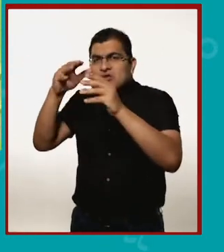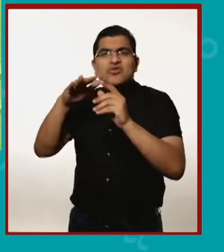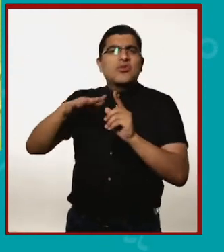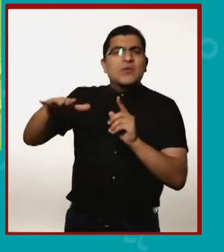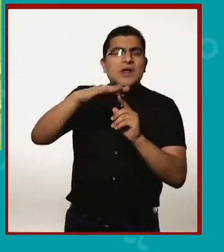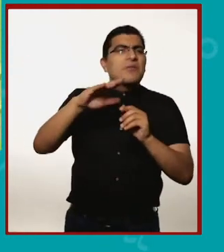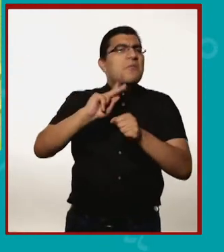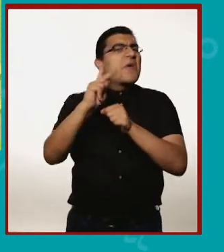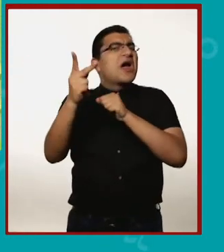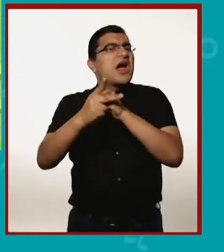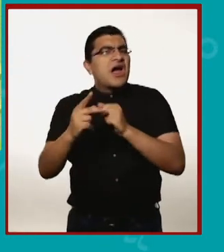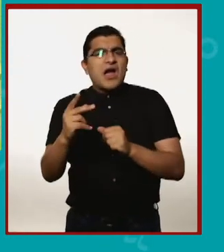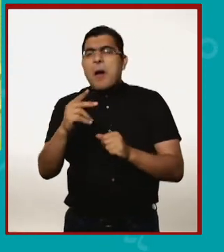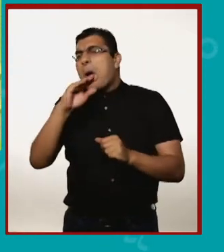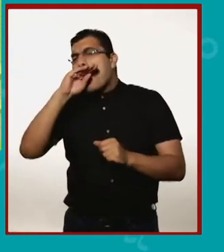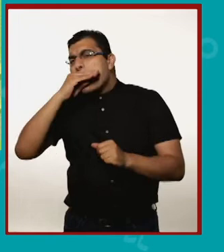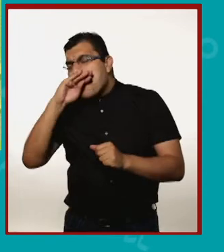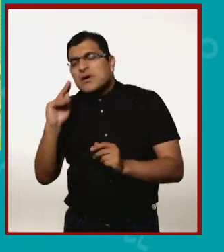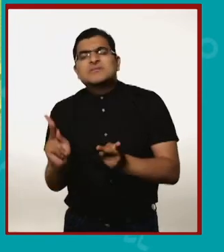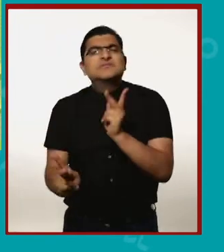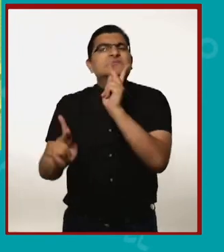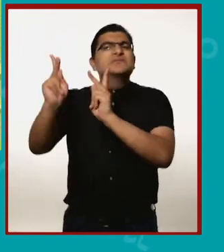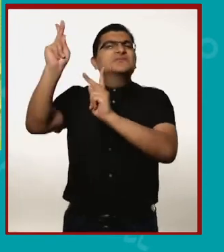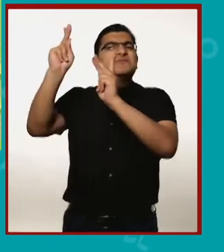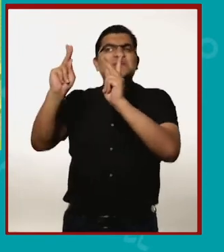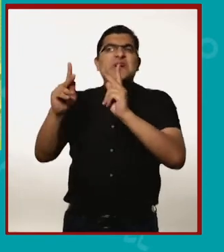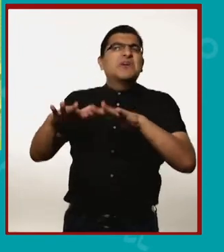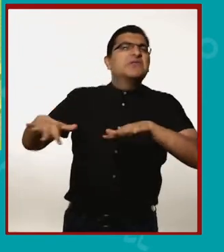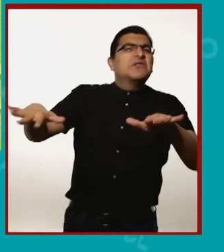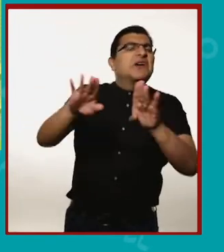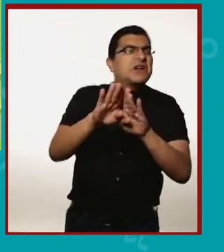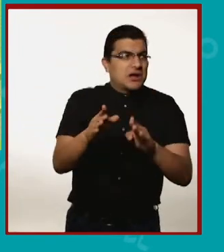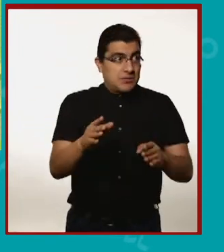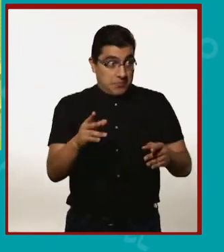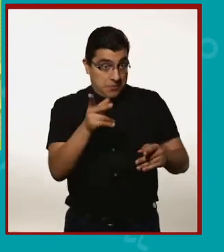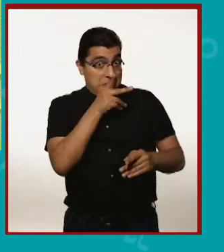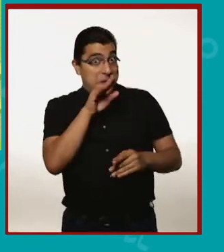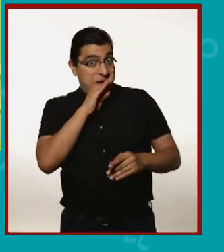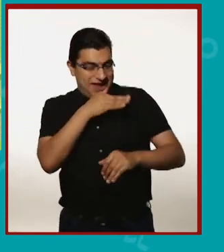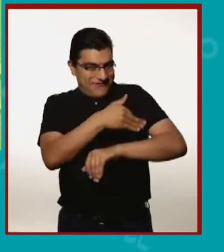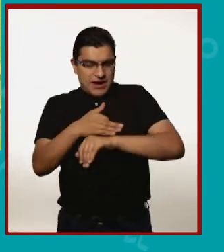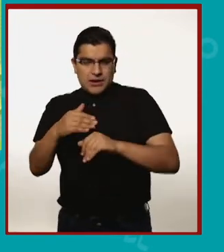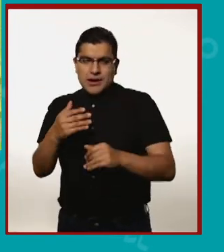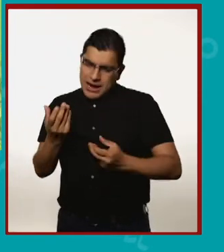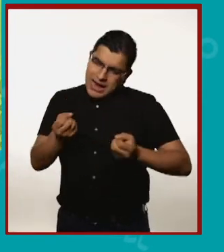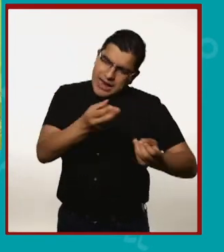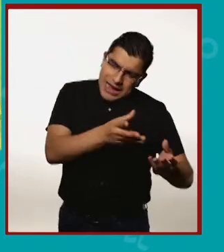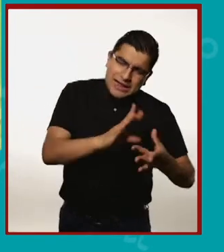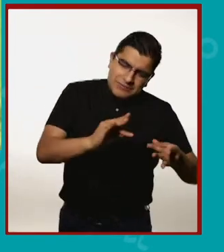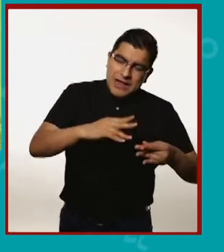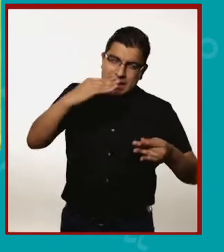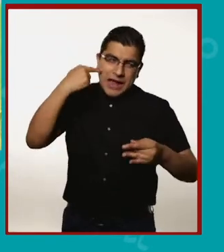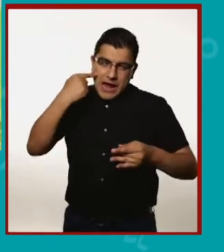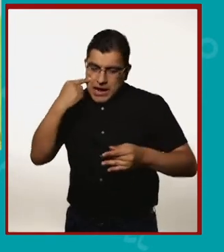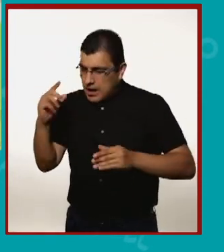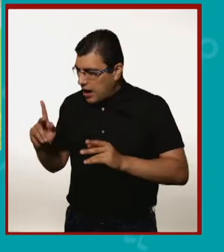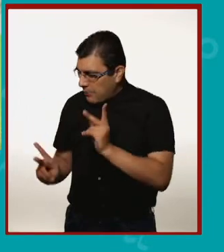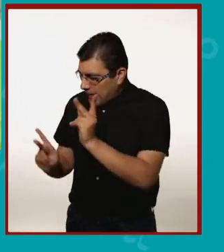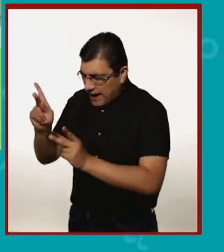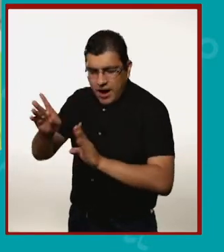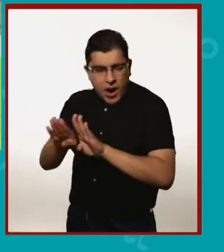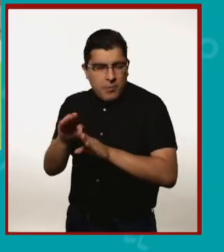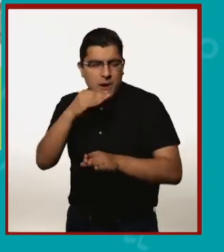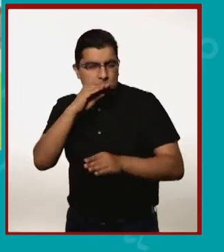en la comunidad sobre el maíz y la milpa. Al hacerlo, las madres y padres de familia comparten sus saberes